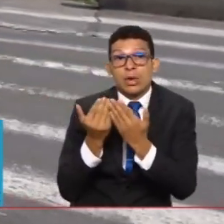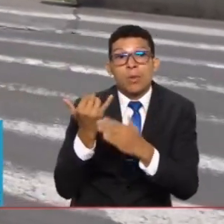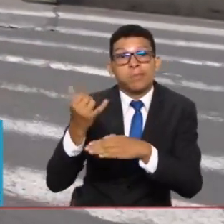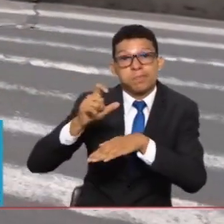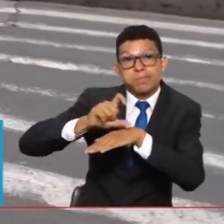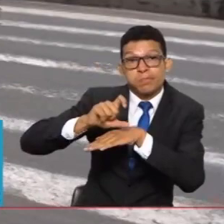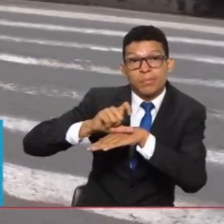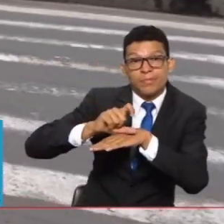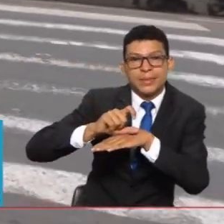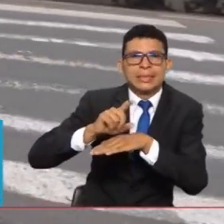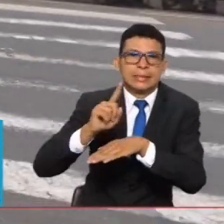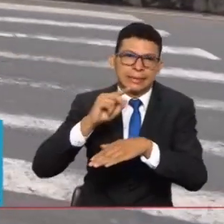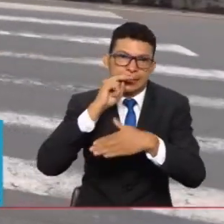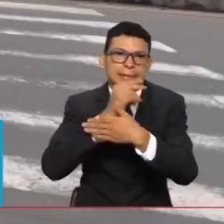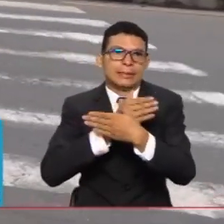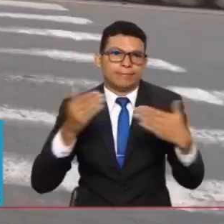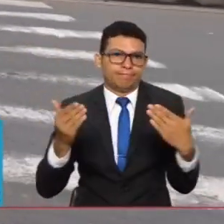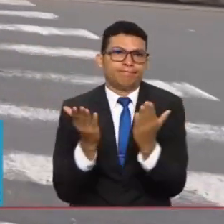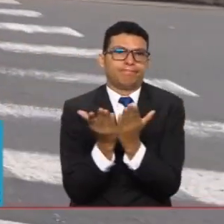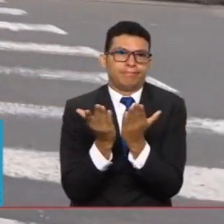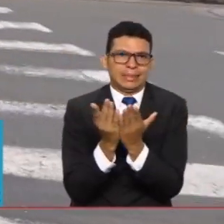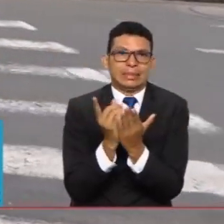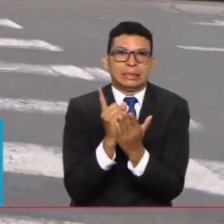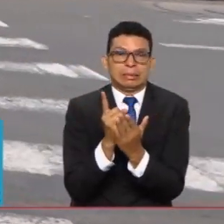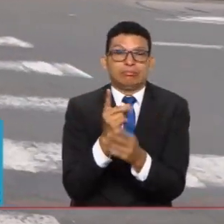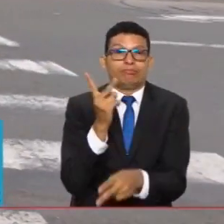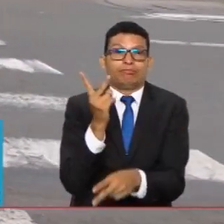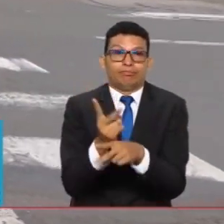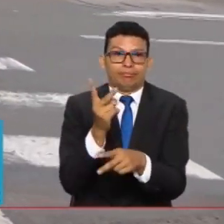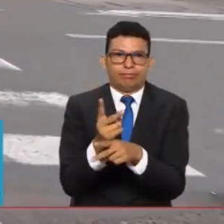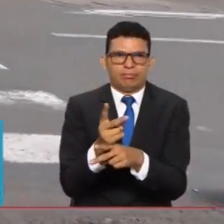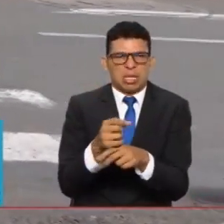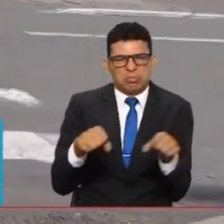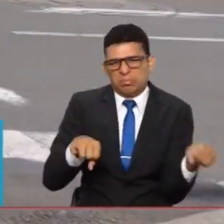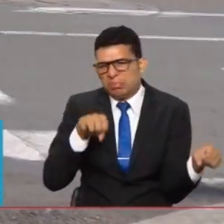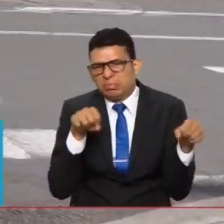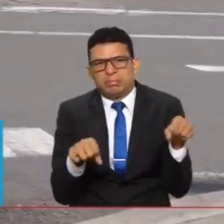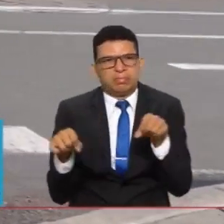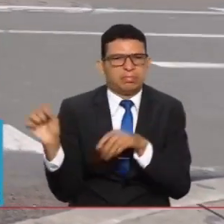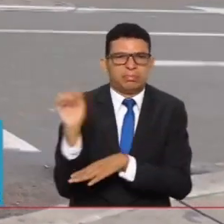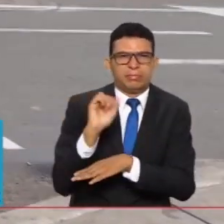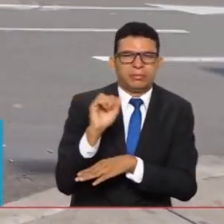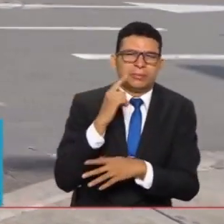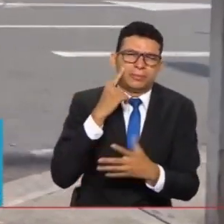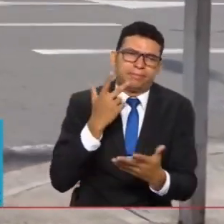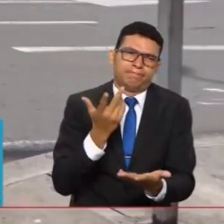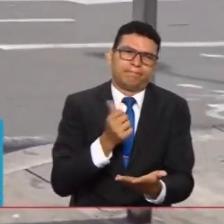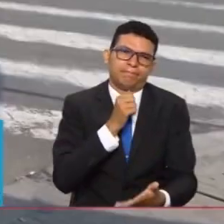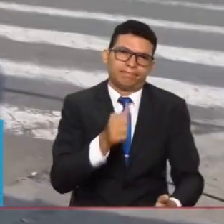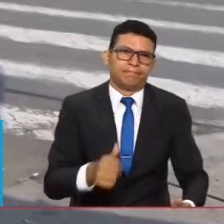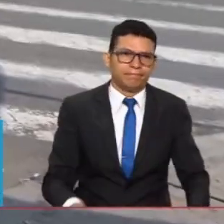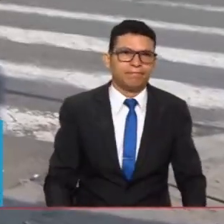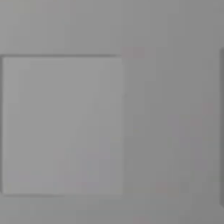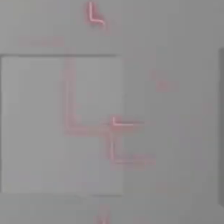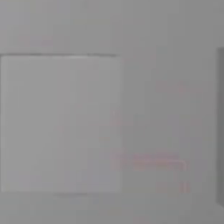los estudiantes quienes resultan expuestos a las imprudencias de muchos conductores.